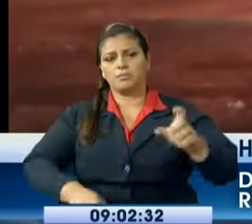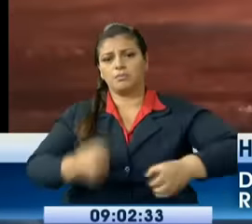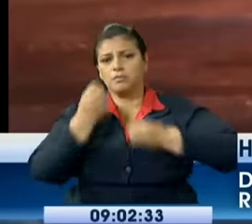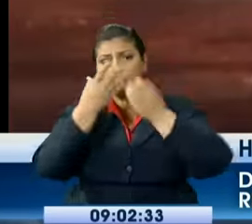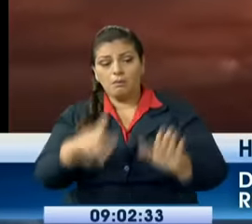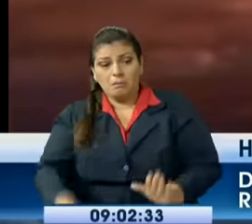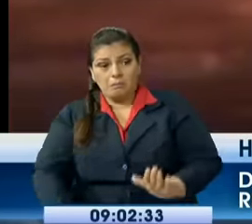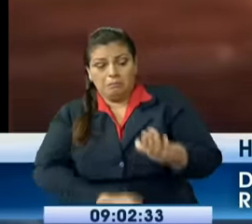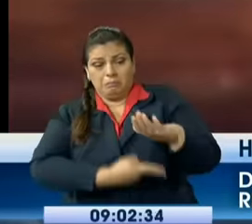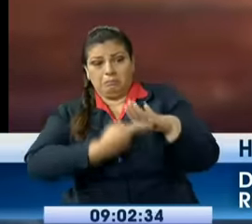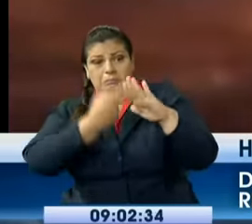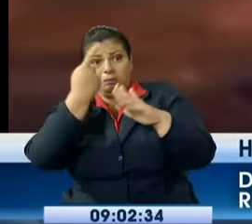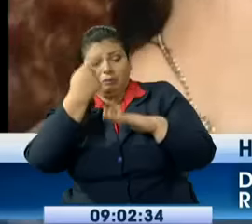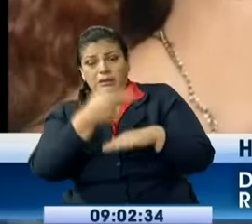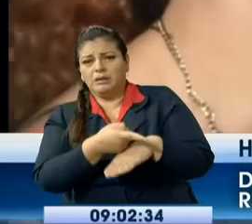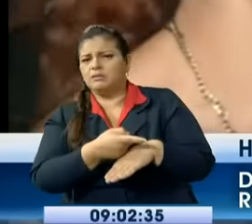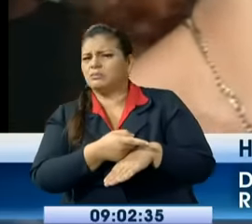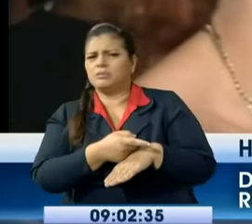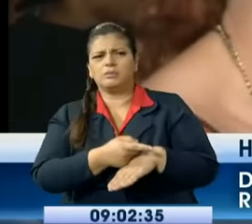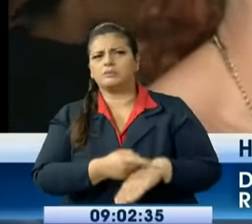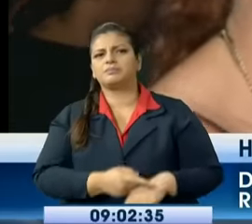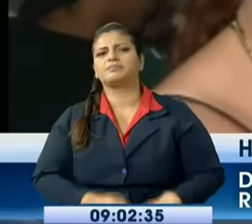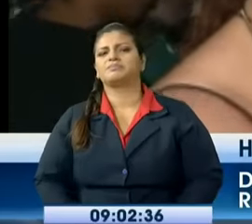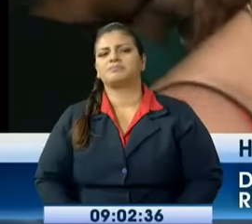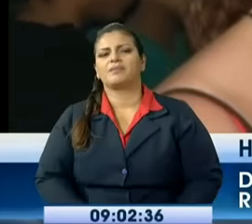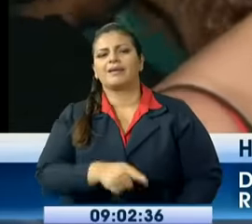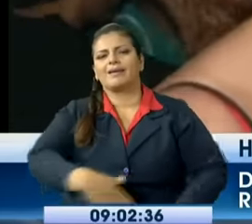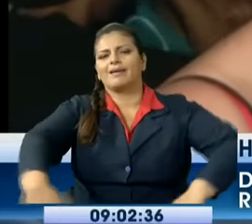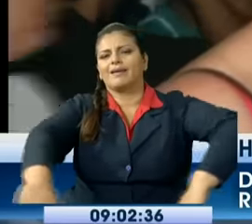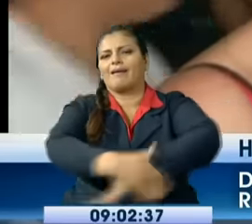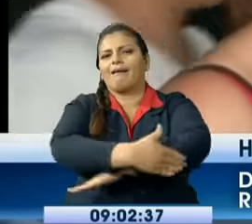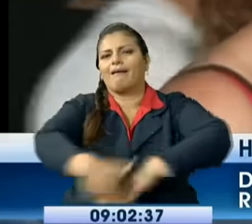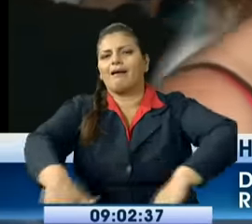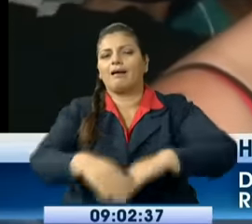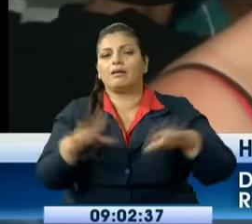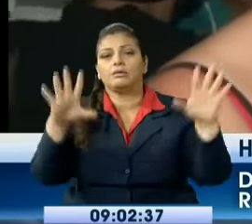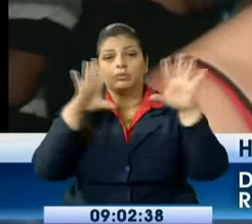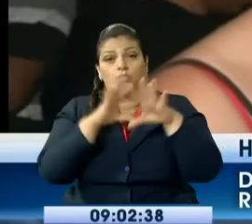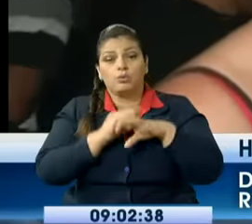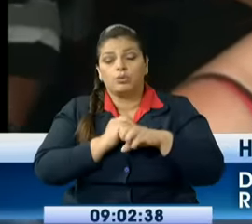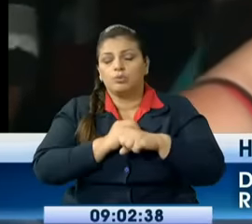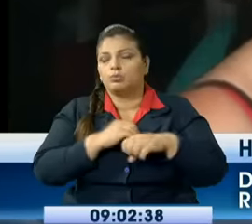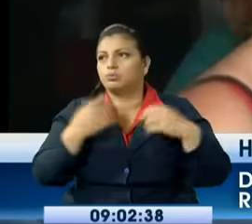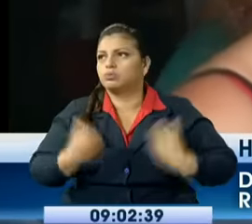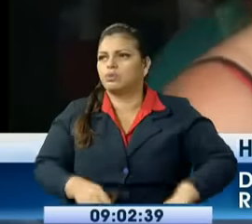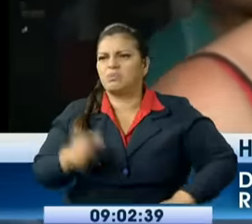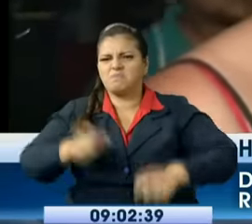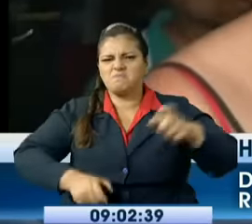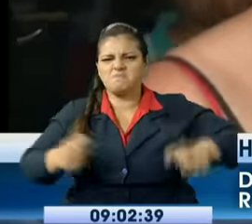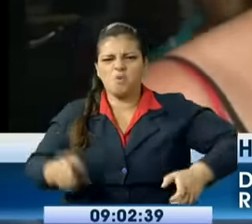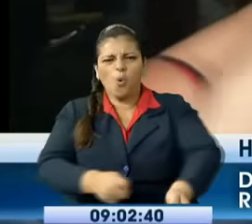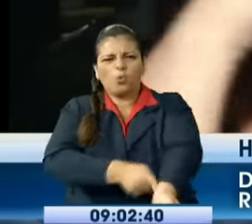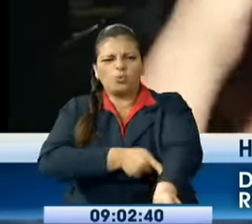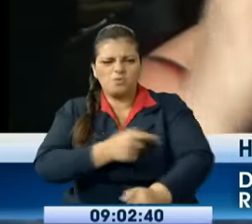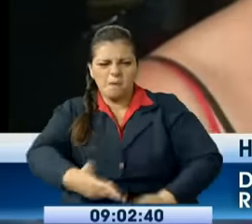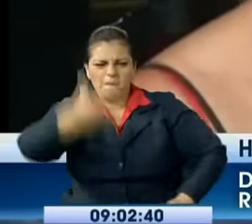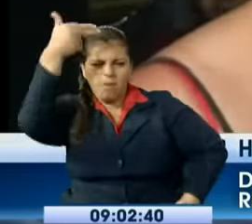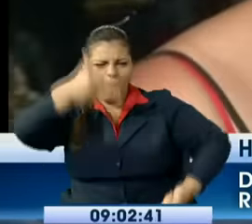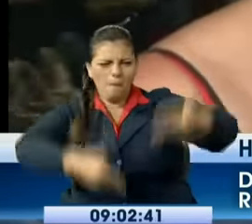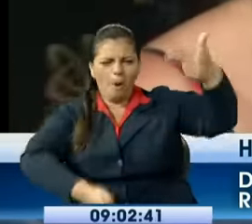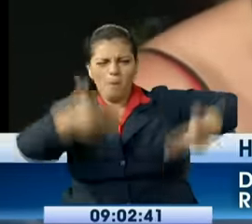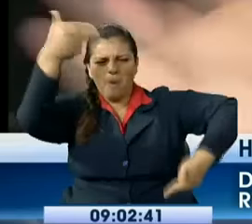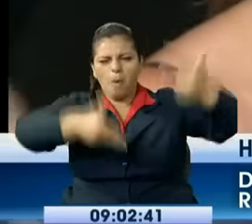a una persona en el sitio. Esto es una calle muerta en las noches. Aquí ya los asesinos, los sicarios, no sé, ya han